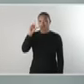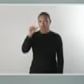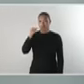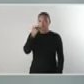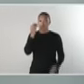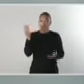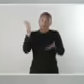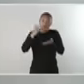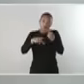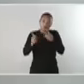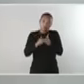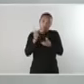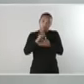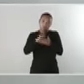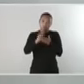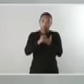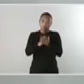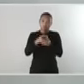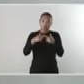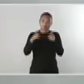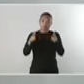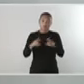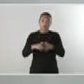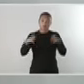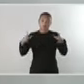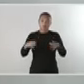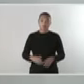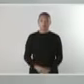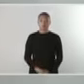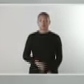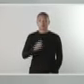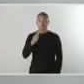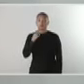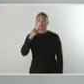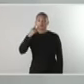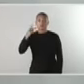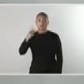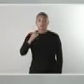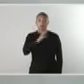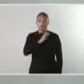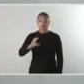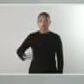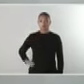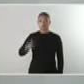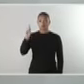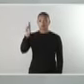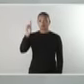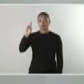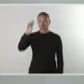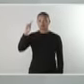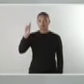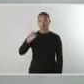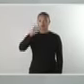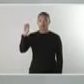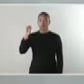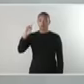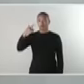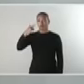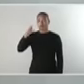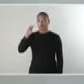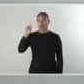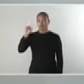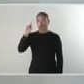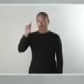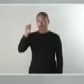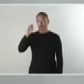y su grandeza tiene la palabra el candidato del partido de la Revolución democrática Jorge Osvaldo Valdez